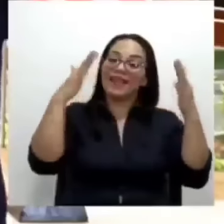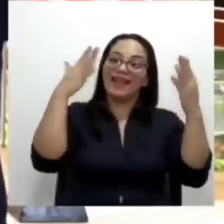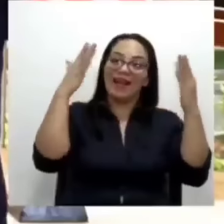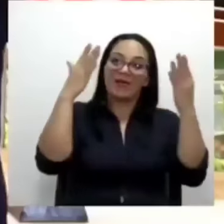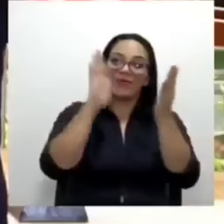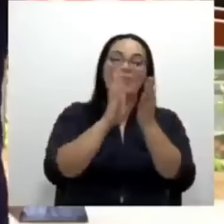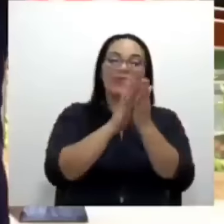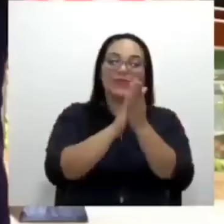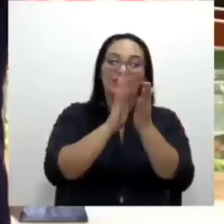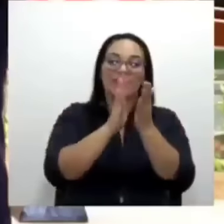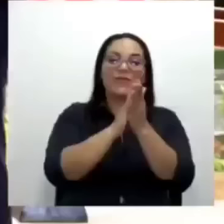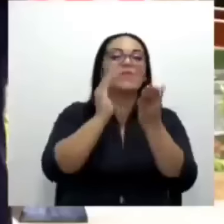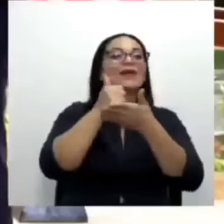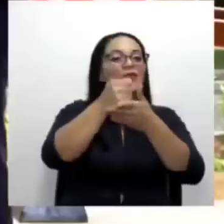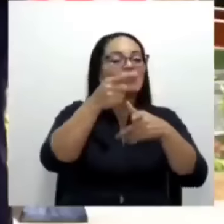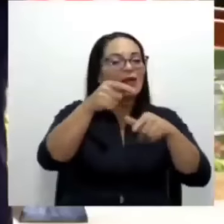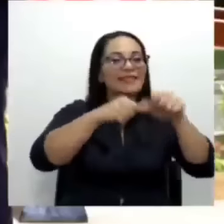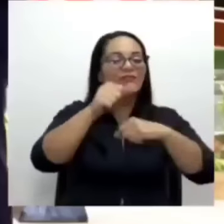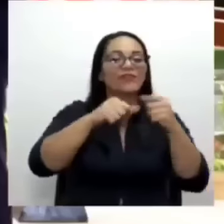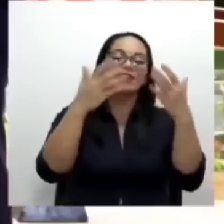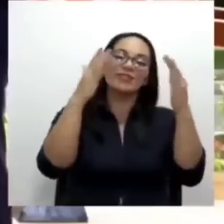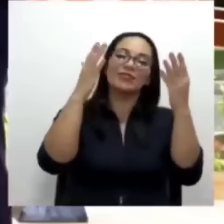este esfuerzo.